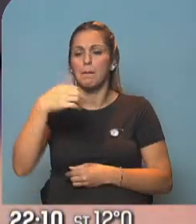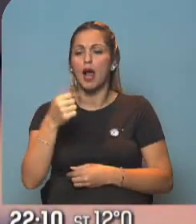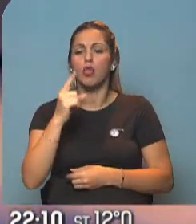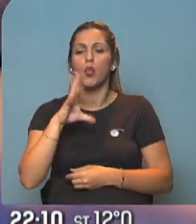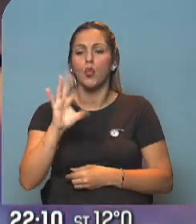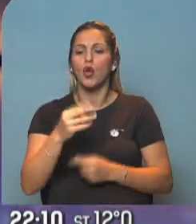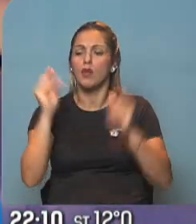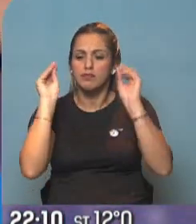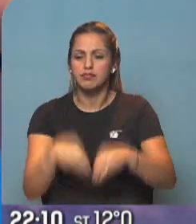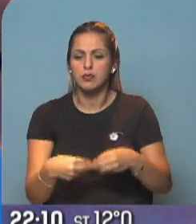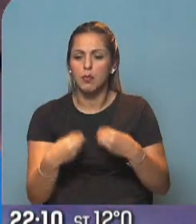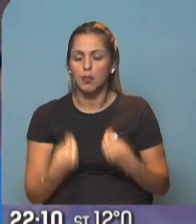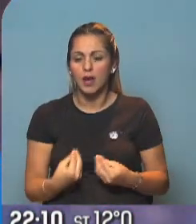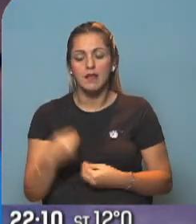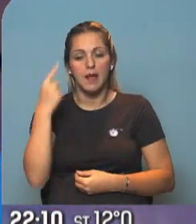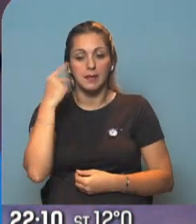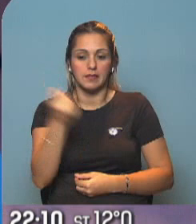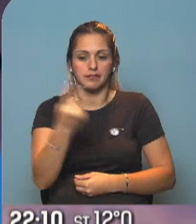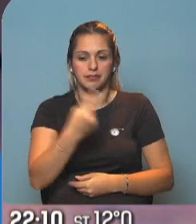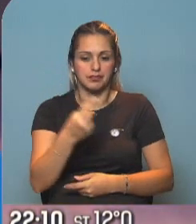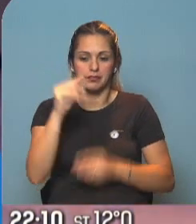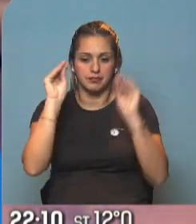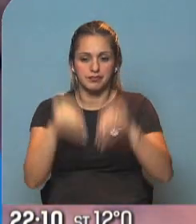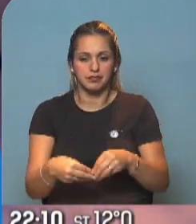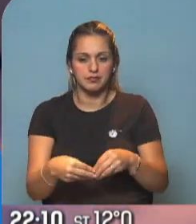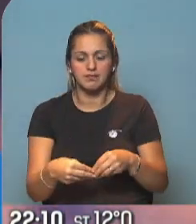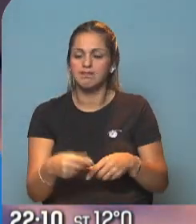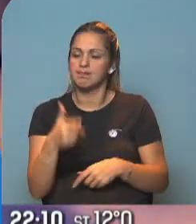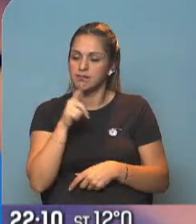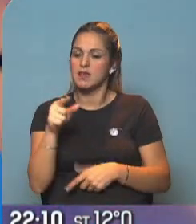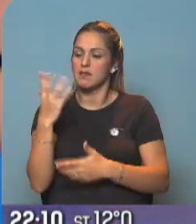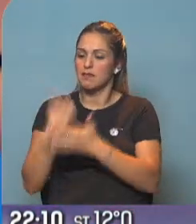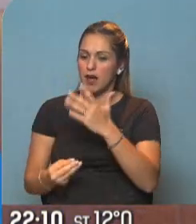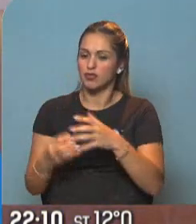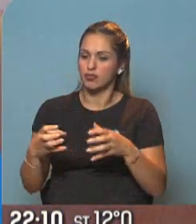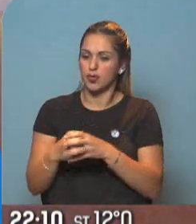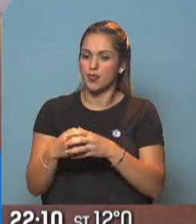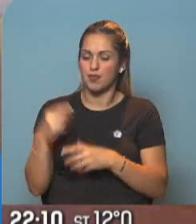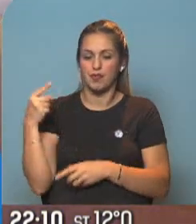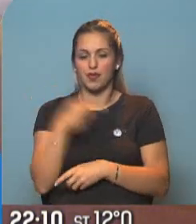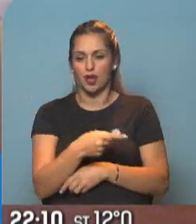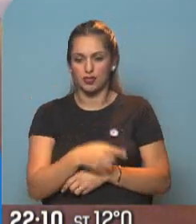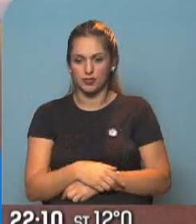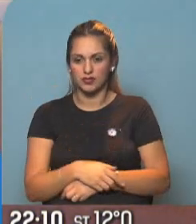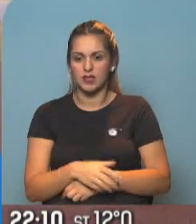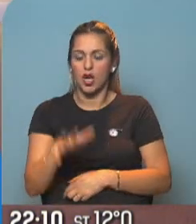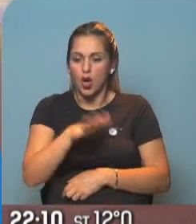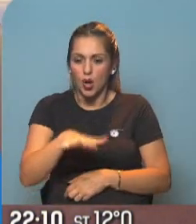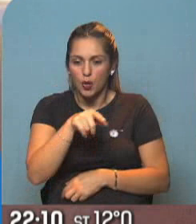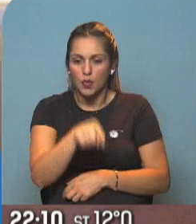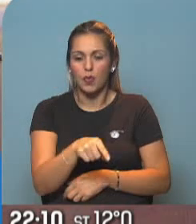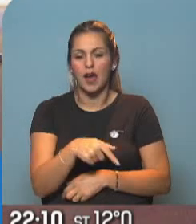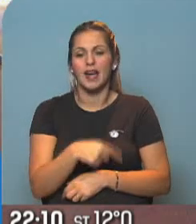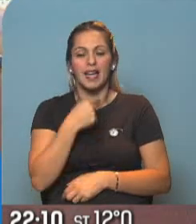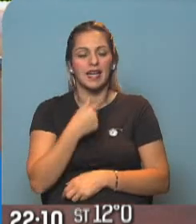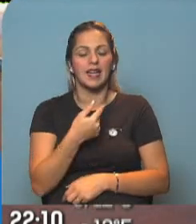porque había una expectativa de que cayera rápido en un momento, y me parece que ese fue un error de la oposición venezolana también, no solo de la región, o de los sectores de la región que